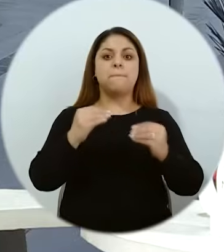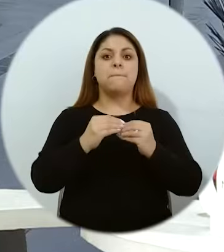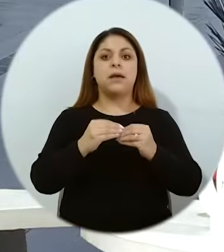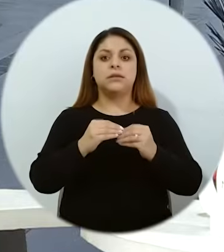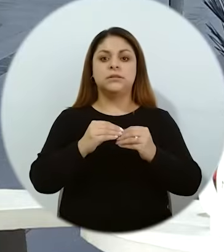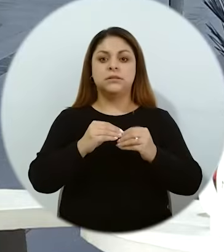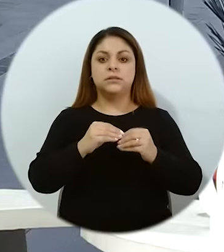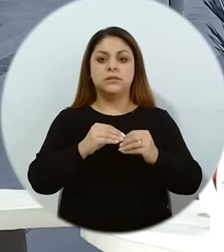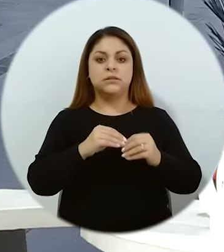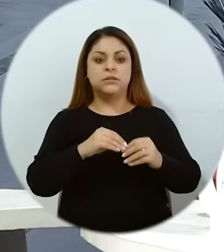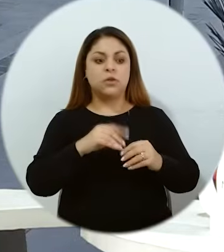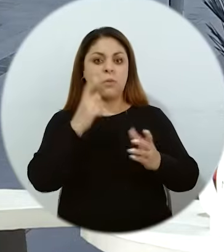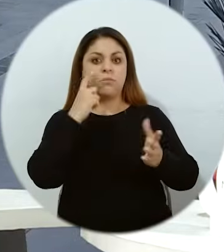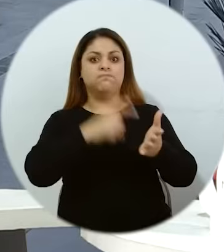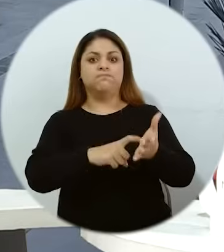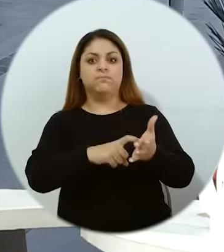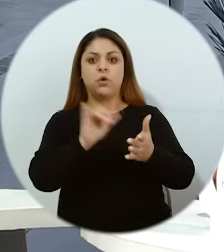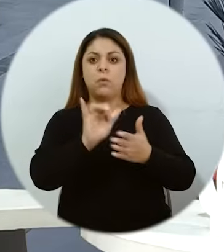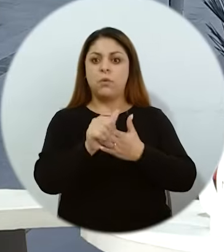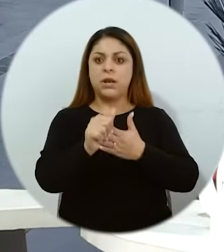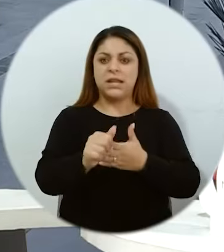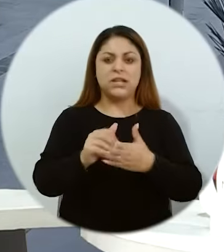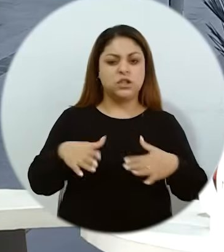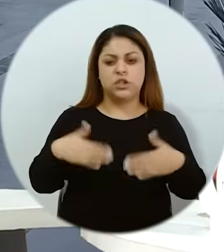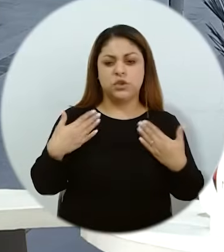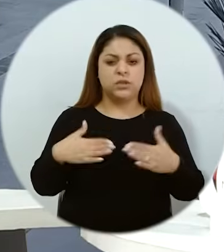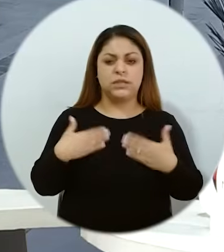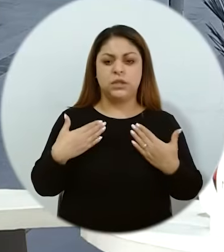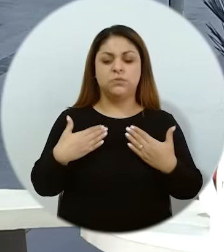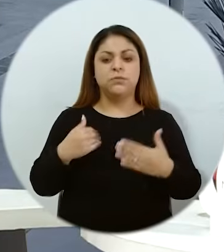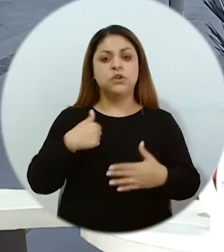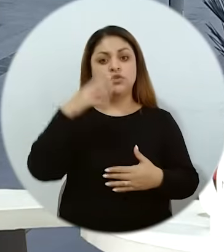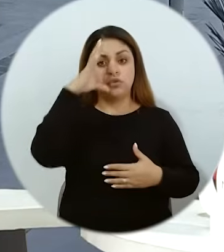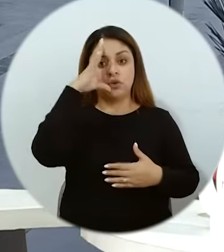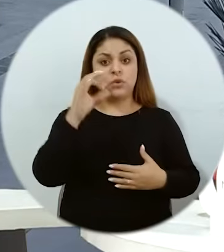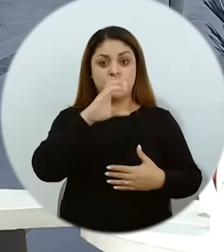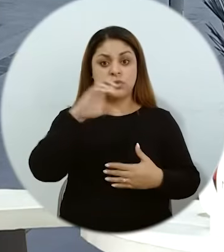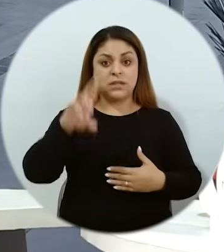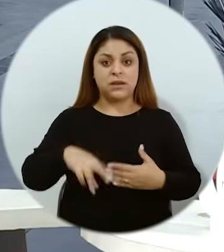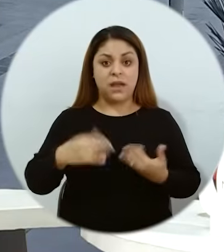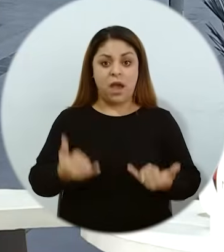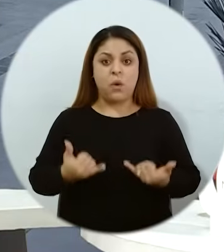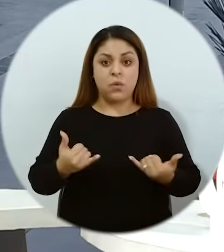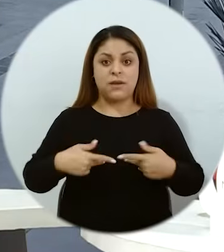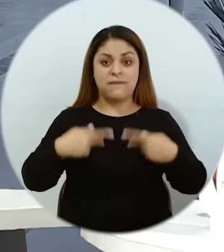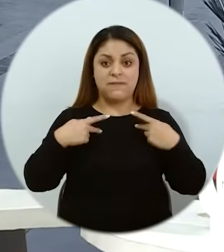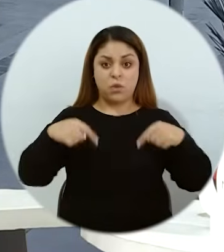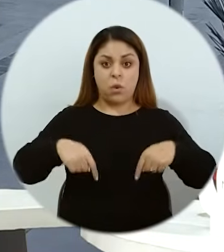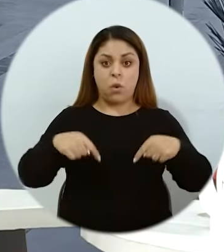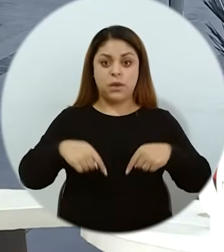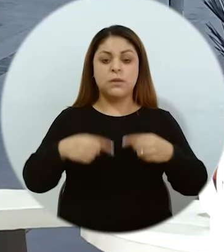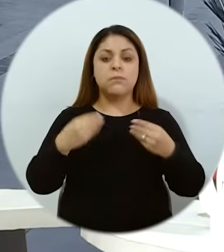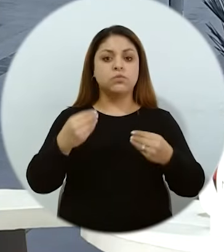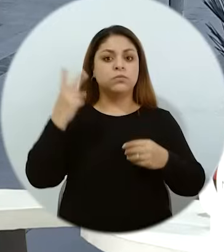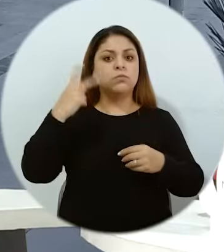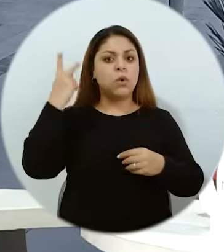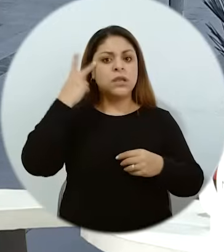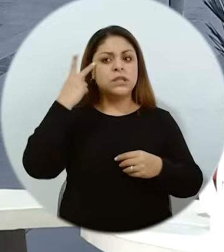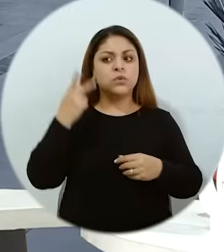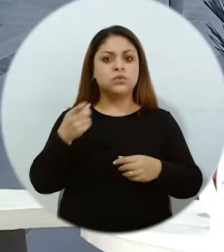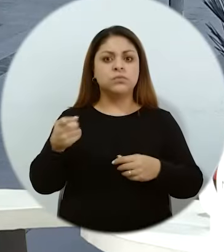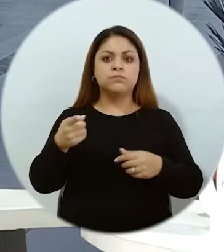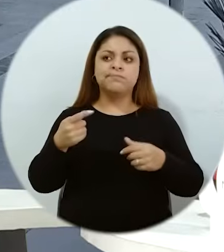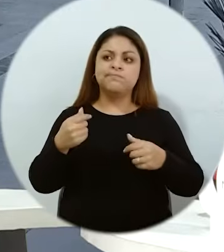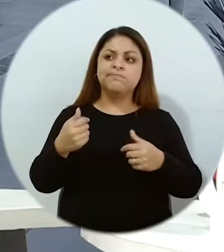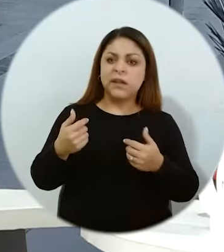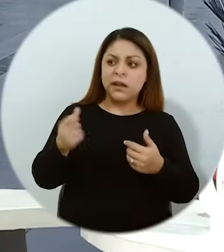cada vez más destacada como líder del descontento. Y creo que en la Costa Rica que estamos viviendo hoy, muchos políticos